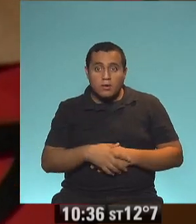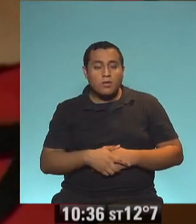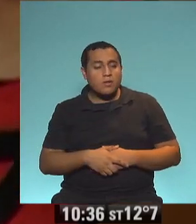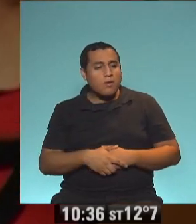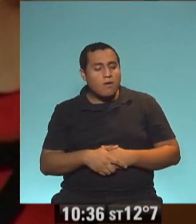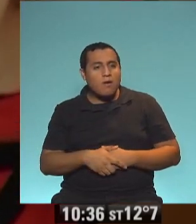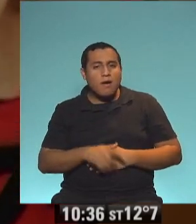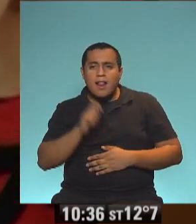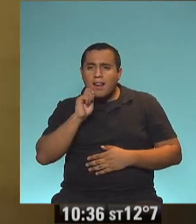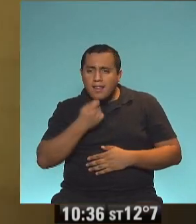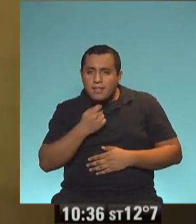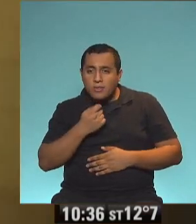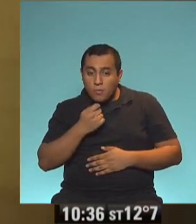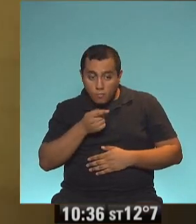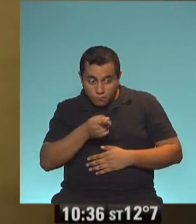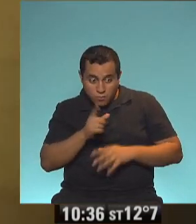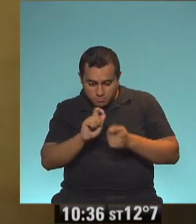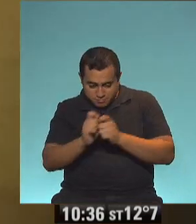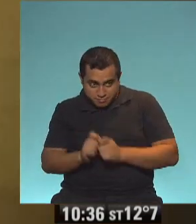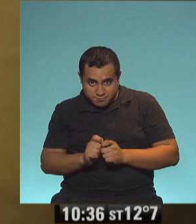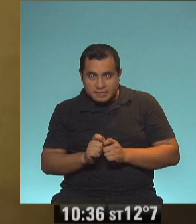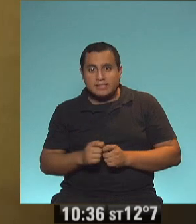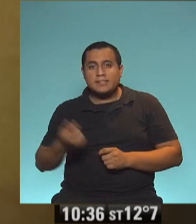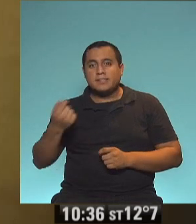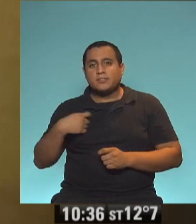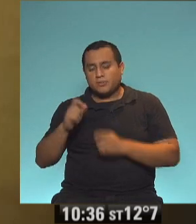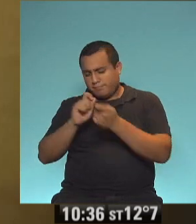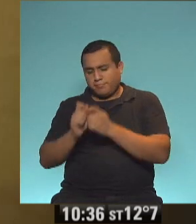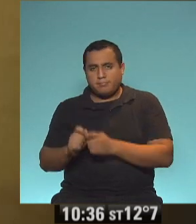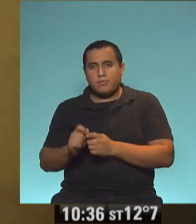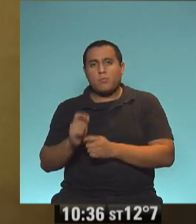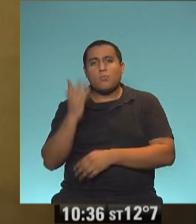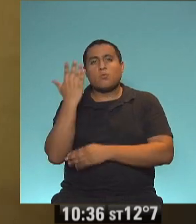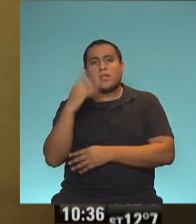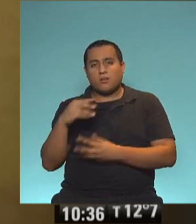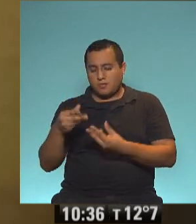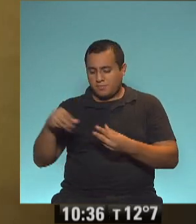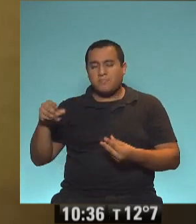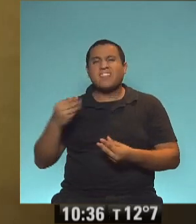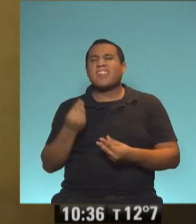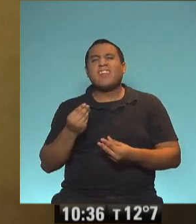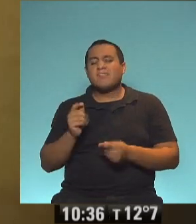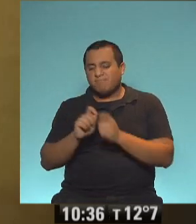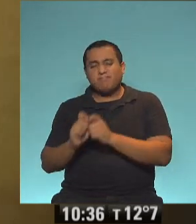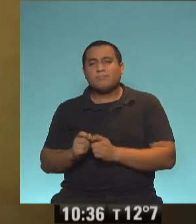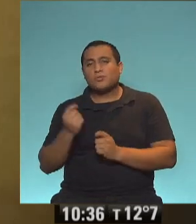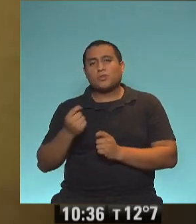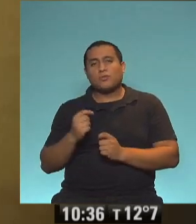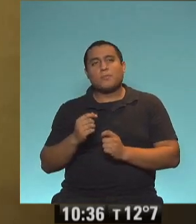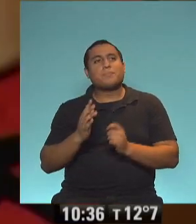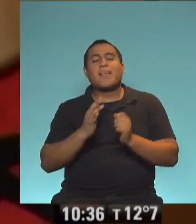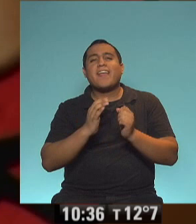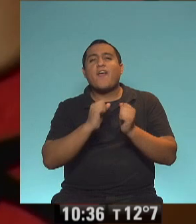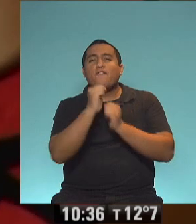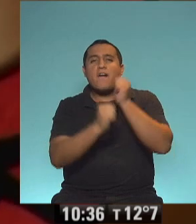¡Qué lindo! ¿Eso lo hiciste vos? Este es un muñequito que está hecho con desechos de fábricas de ropa.